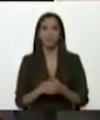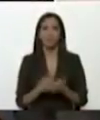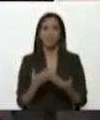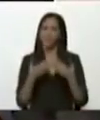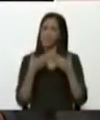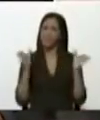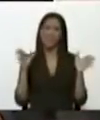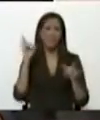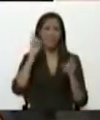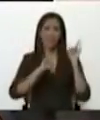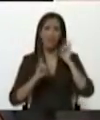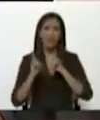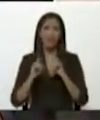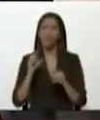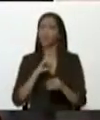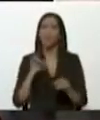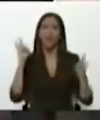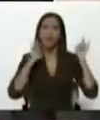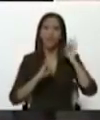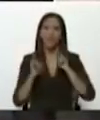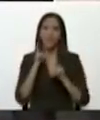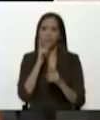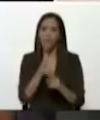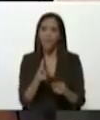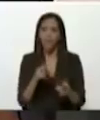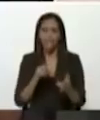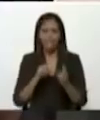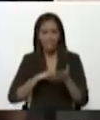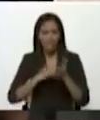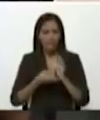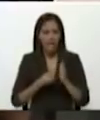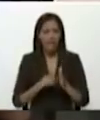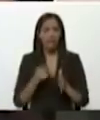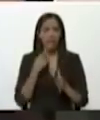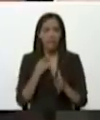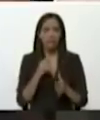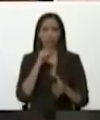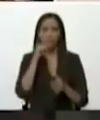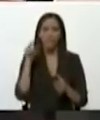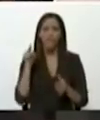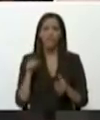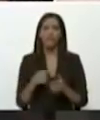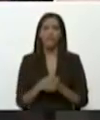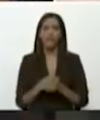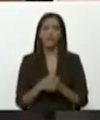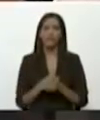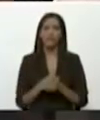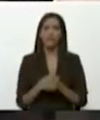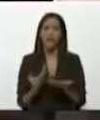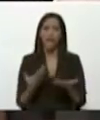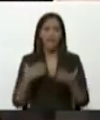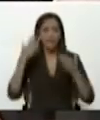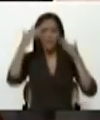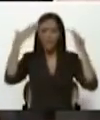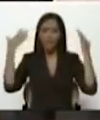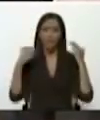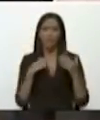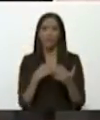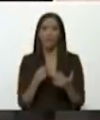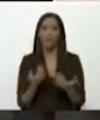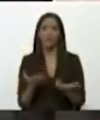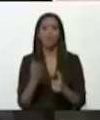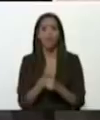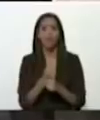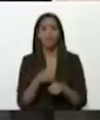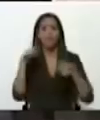infierno, hermano, y no es el infierno en el mal sentido. Digo es que ustedes están dándole rienda suelta a la imaginación y no han contado con el chavismo